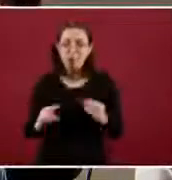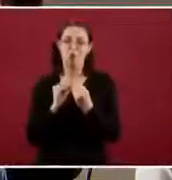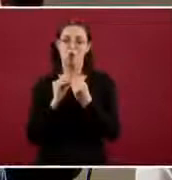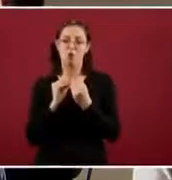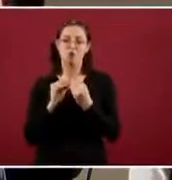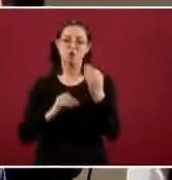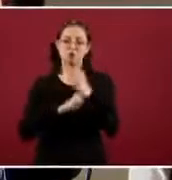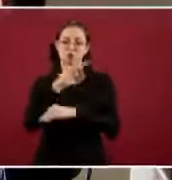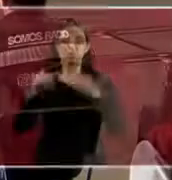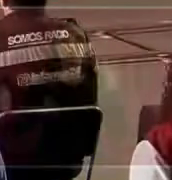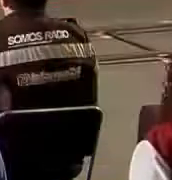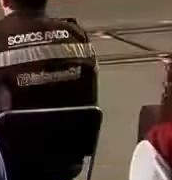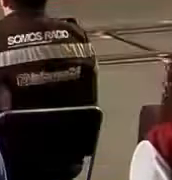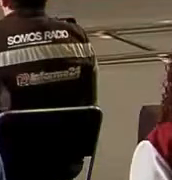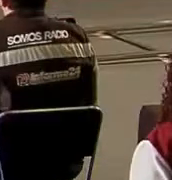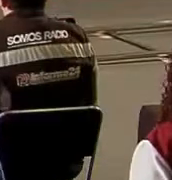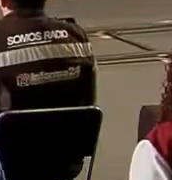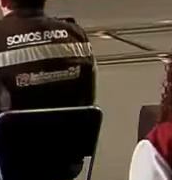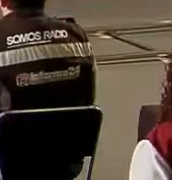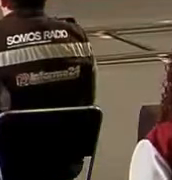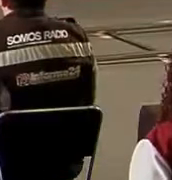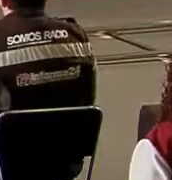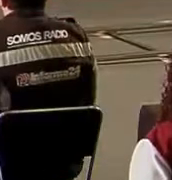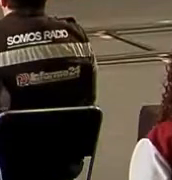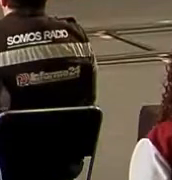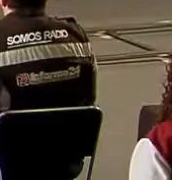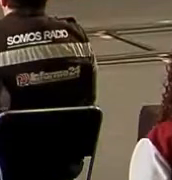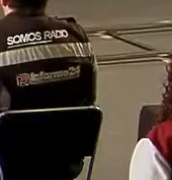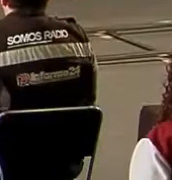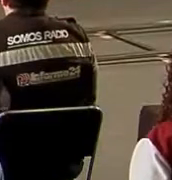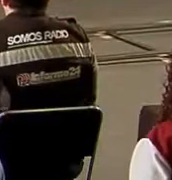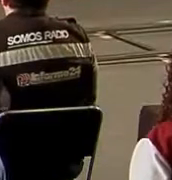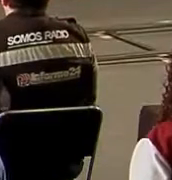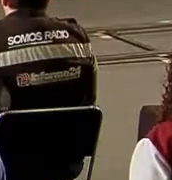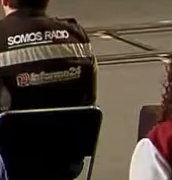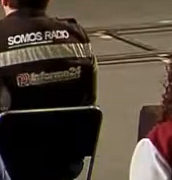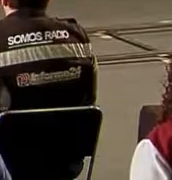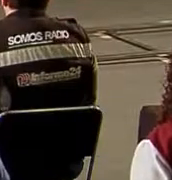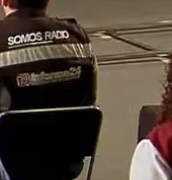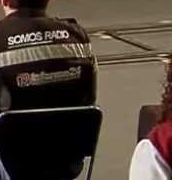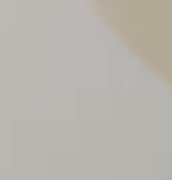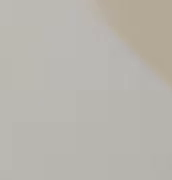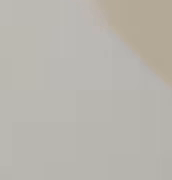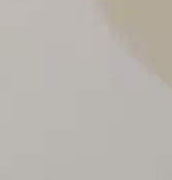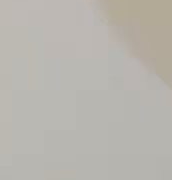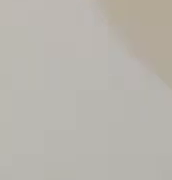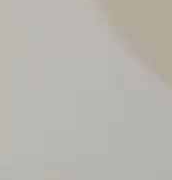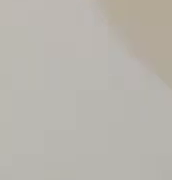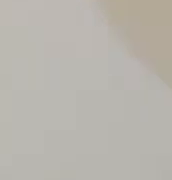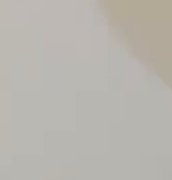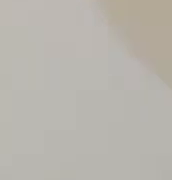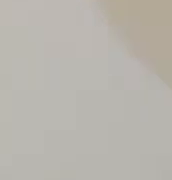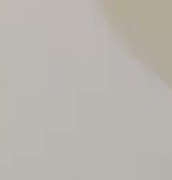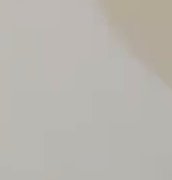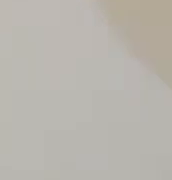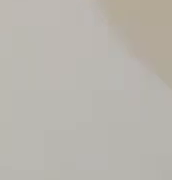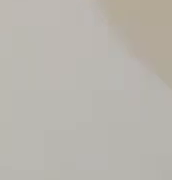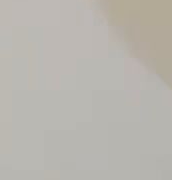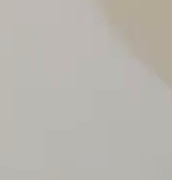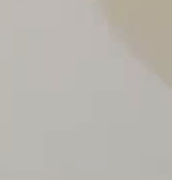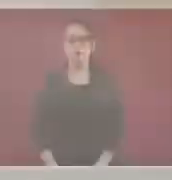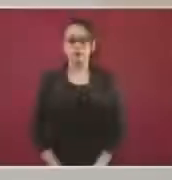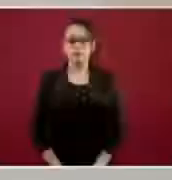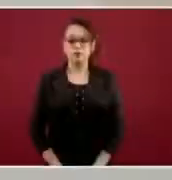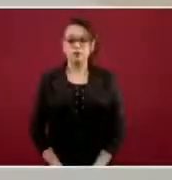es extremadamente vigoroso. Usted que está en casa y que ya lleva 1 o 2 semanas desde que sus hijos no van a la escuela,